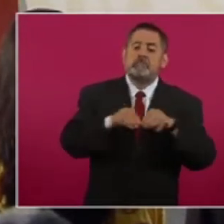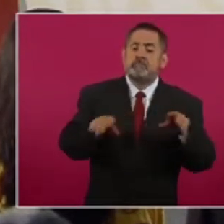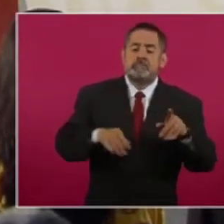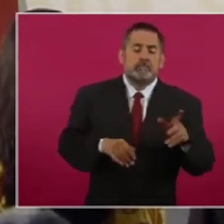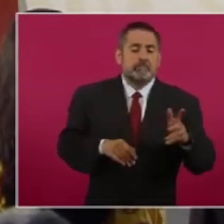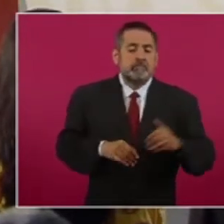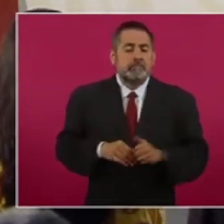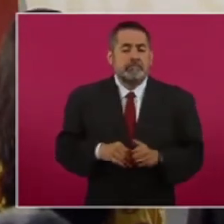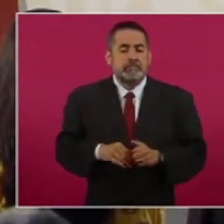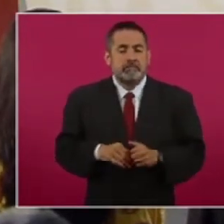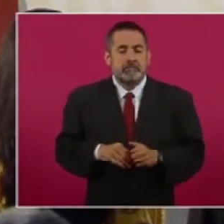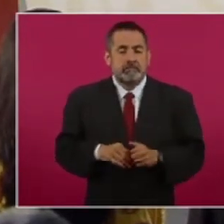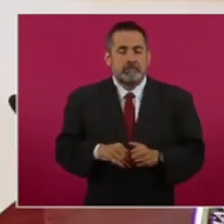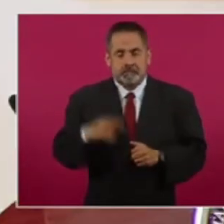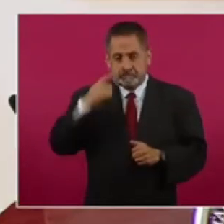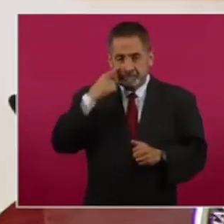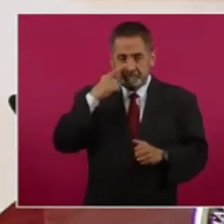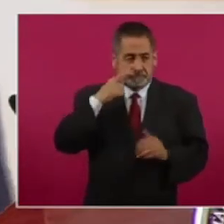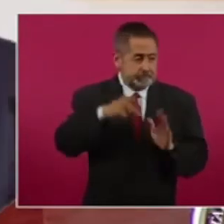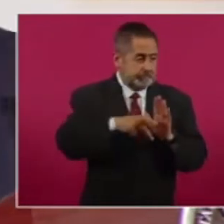y en ningún medio